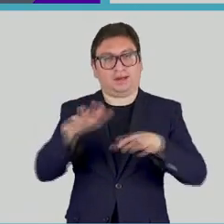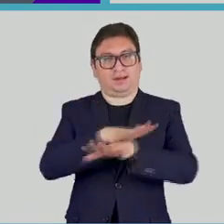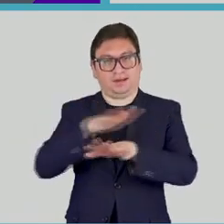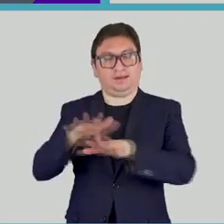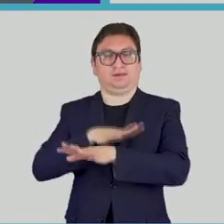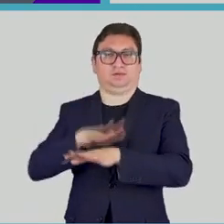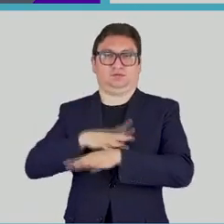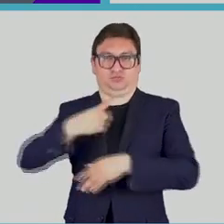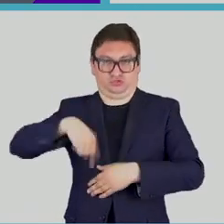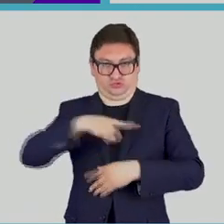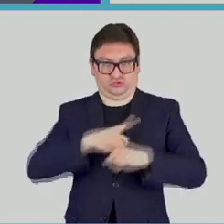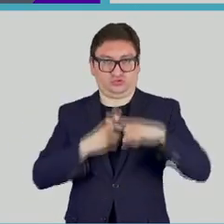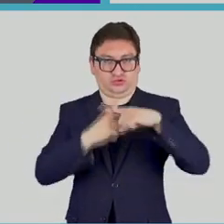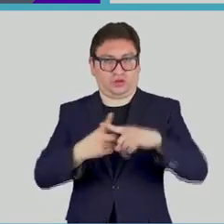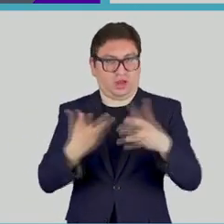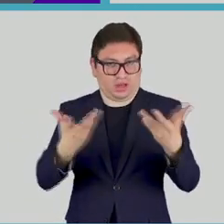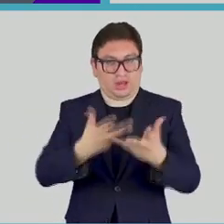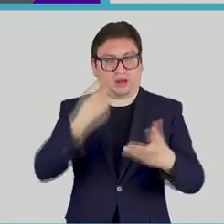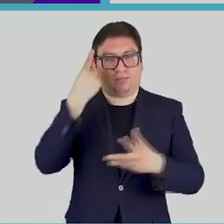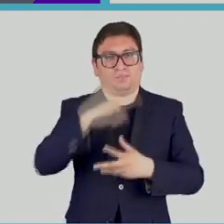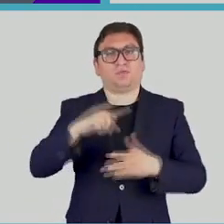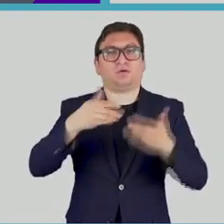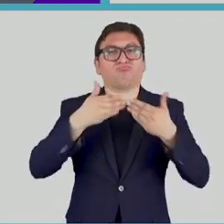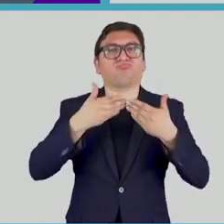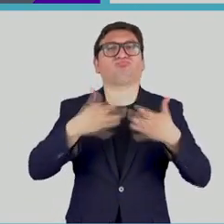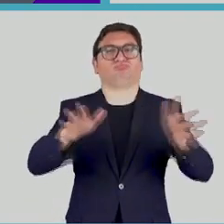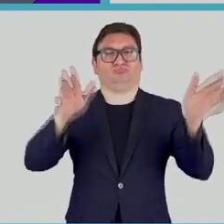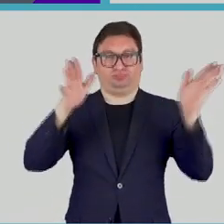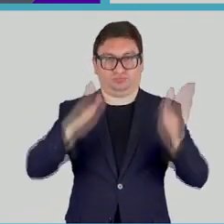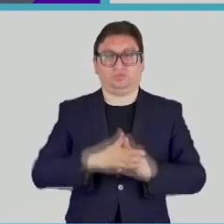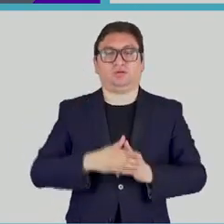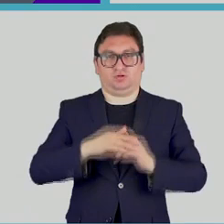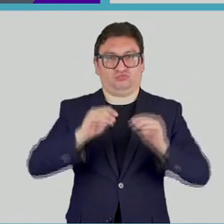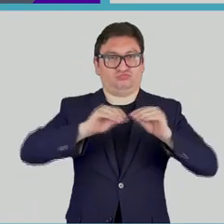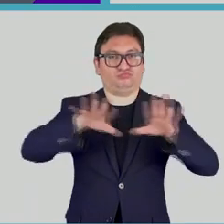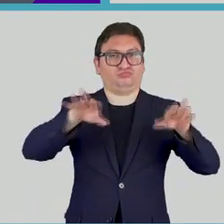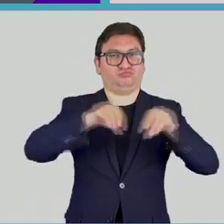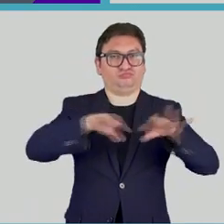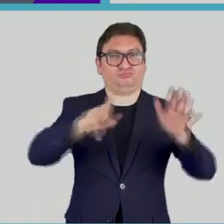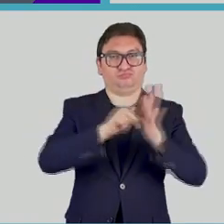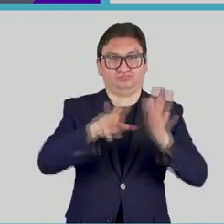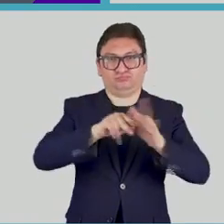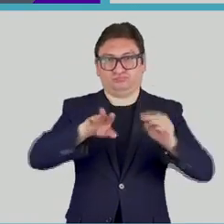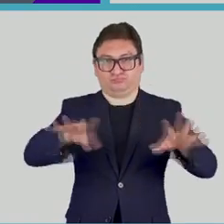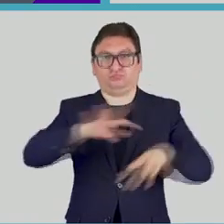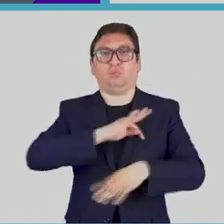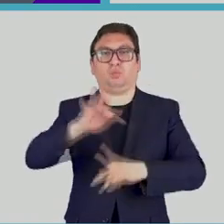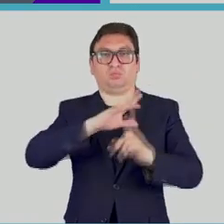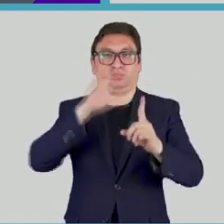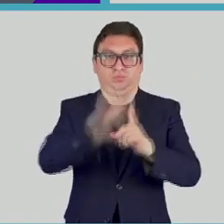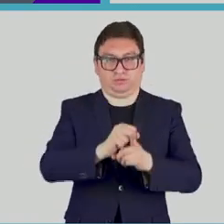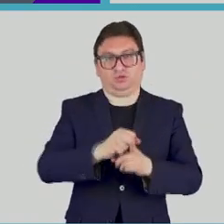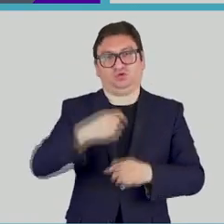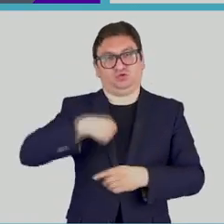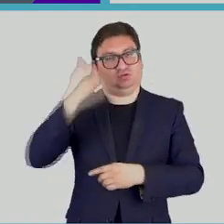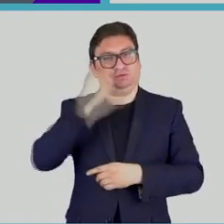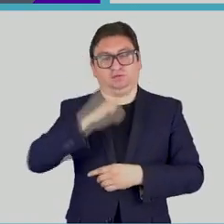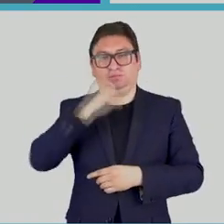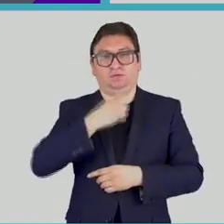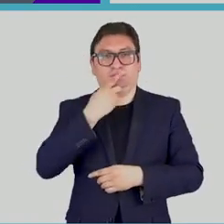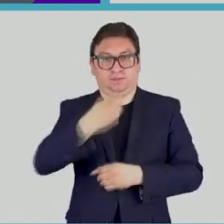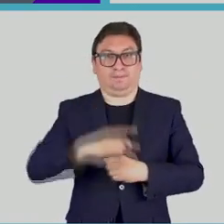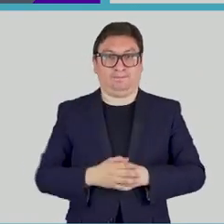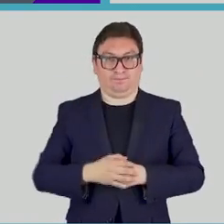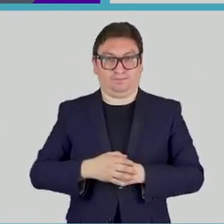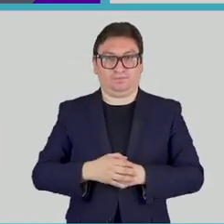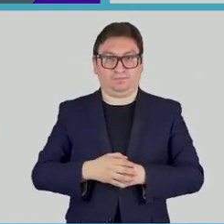a que sumemos para que esta apertura y esta pluralidad en medio se llegue a tener porque como siempre digo